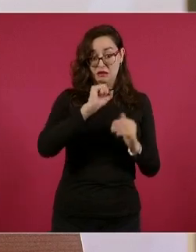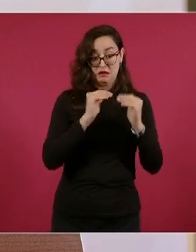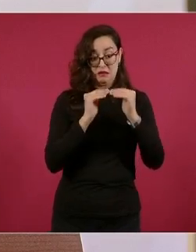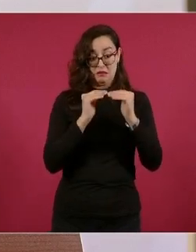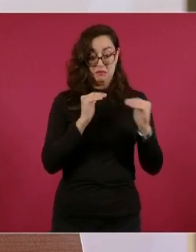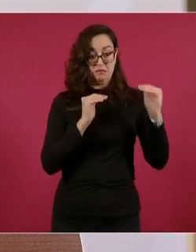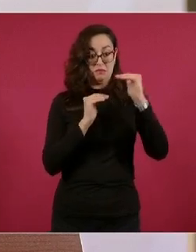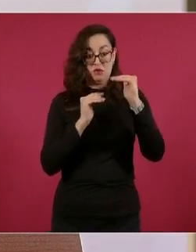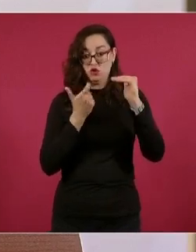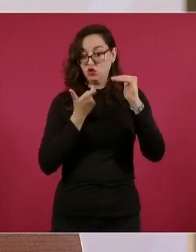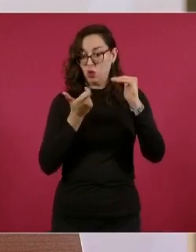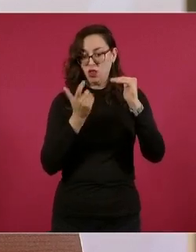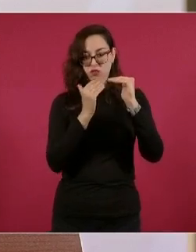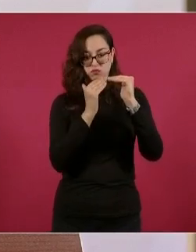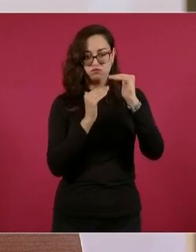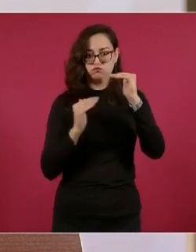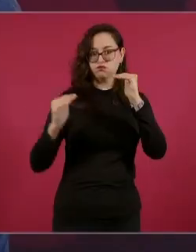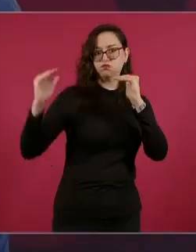considerablemente de la inflación.